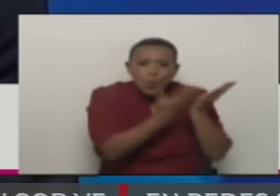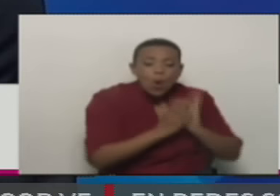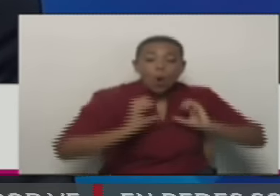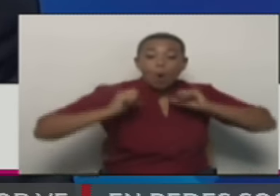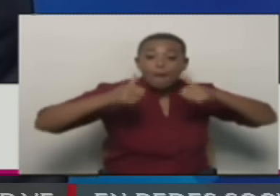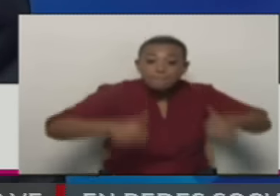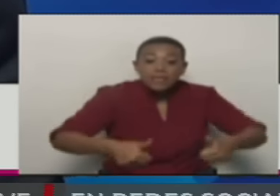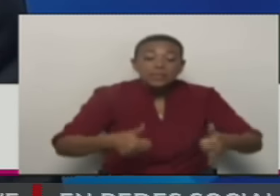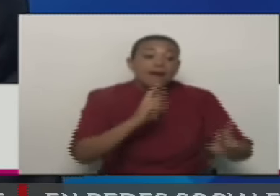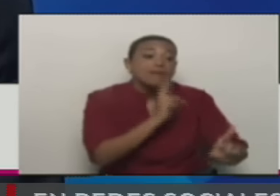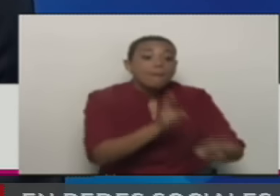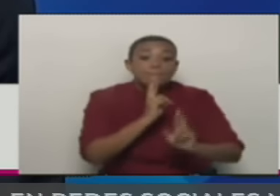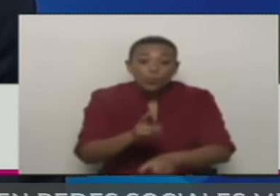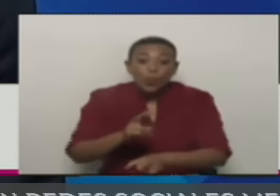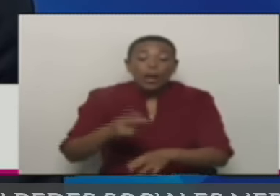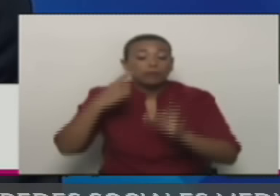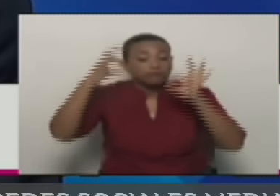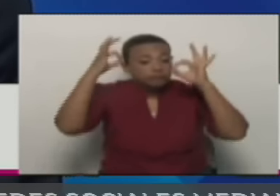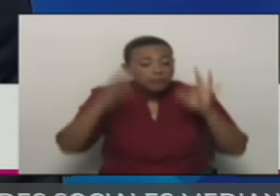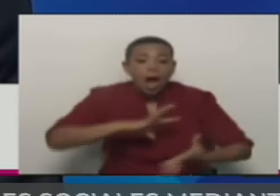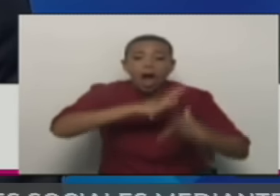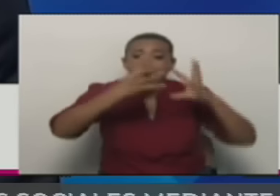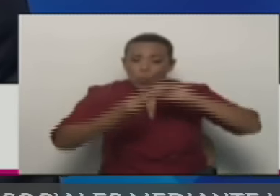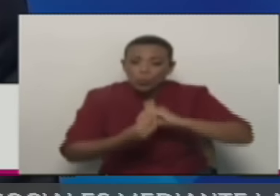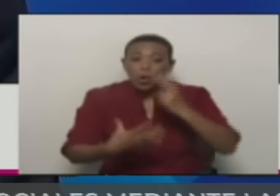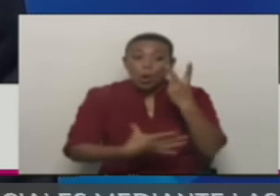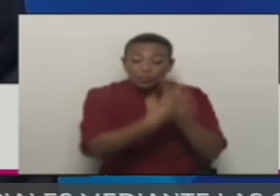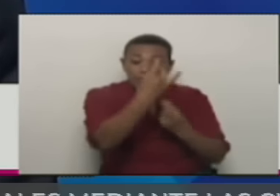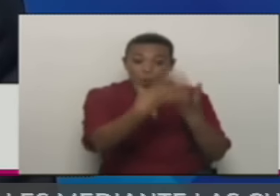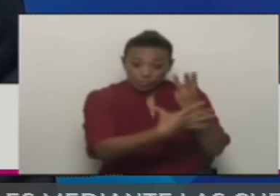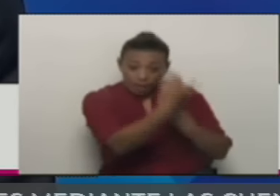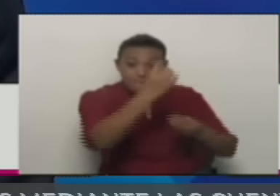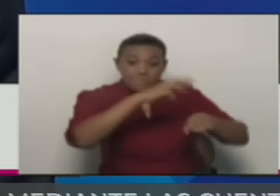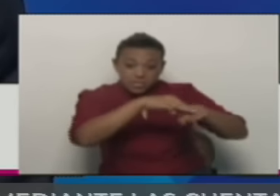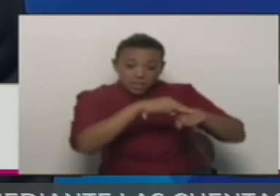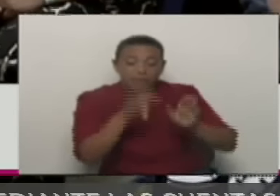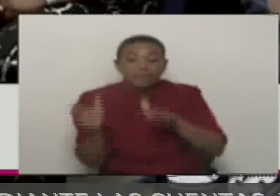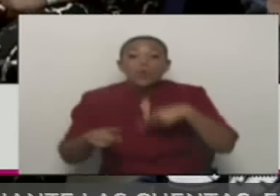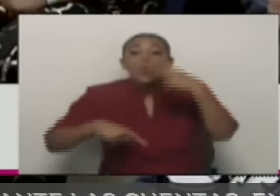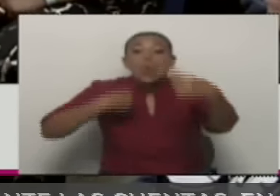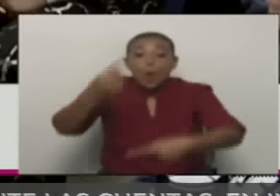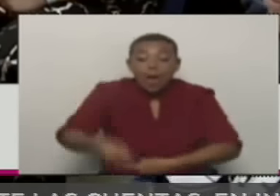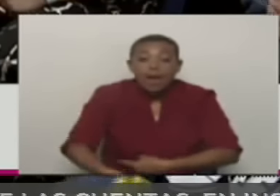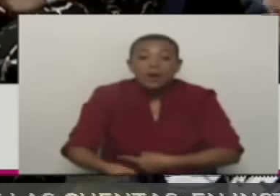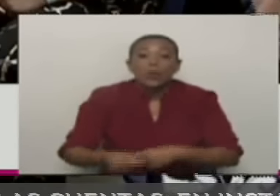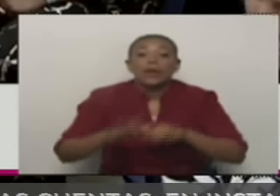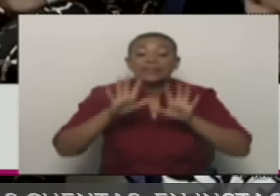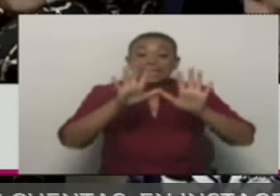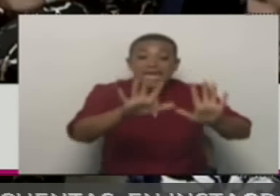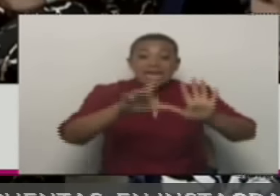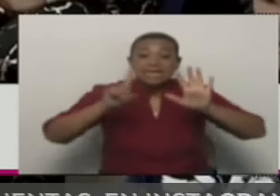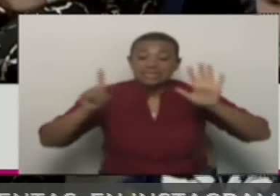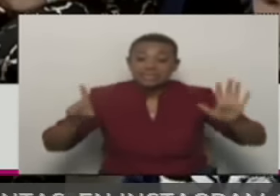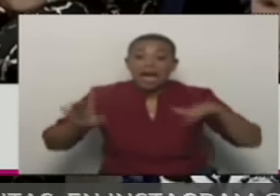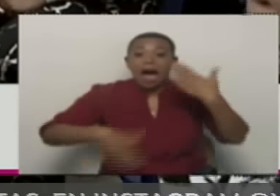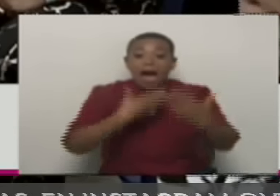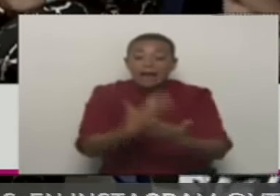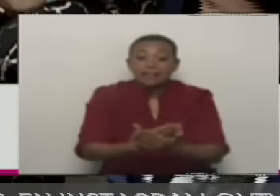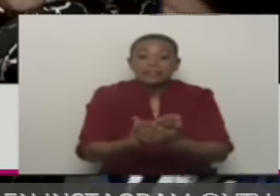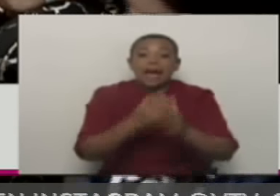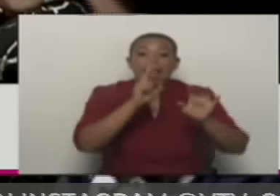salir respuestas de manera articulada. Luego, la siguiente fecha, presidente, es la semana del 16 al 22 de septiembre, donde